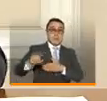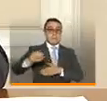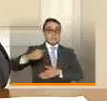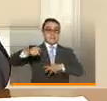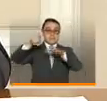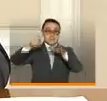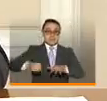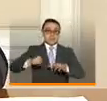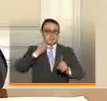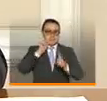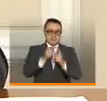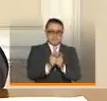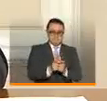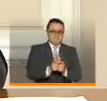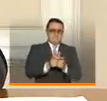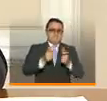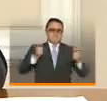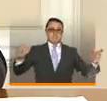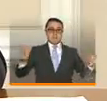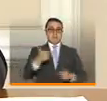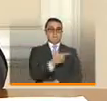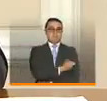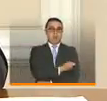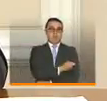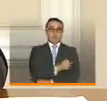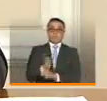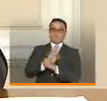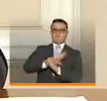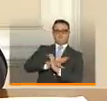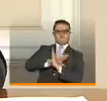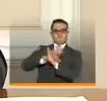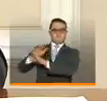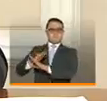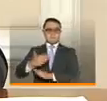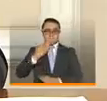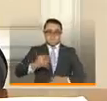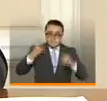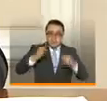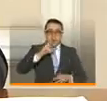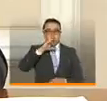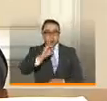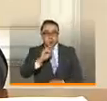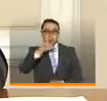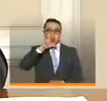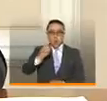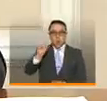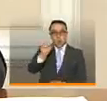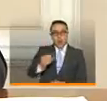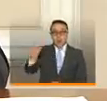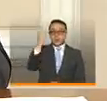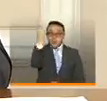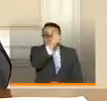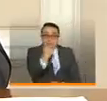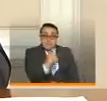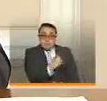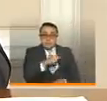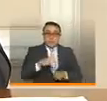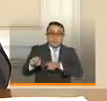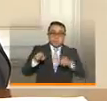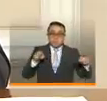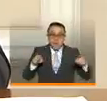capacidad amplia de vacunación hacia los meses de junio, julio, agosto y septiembre, donde tendríamos